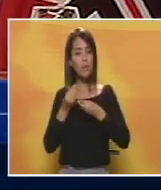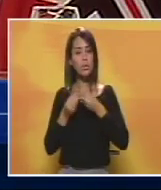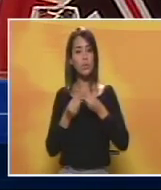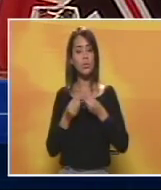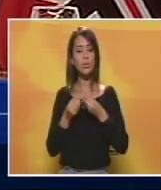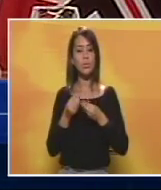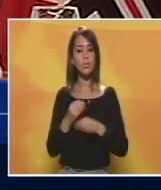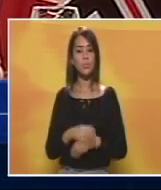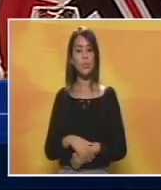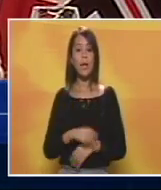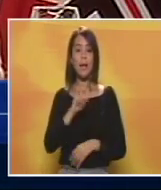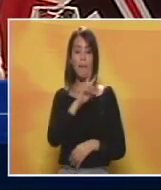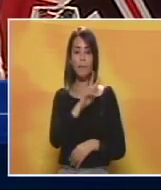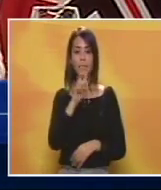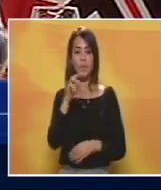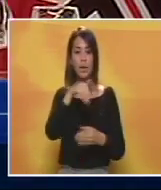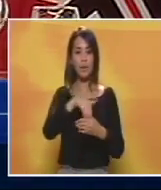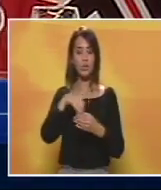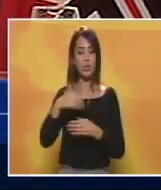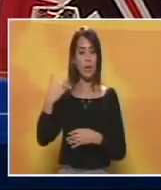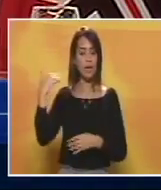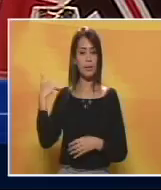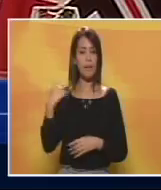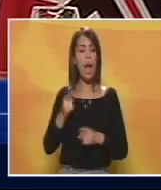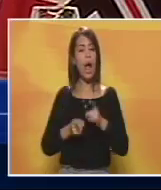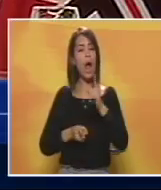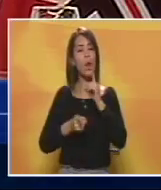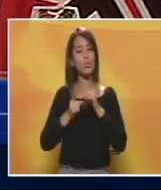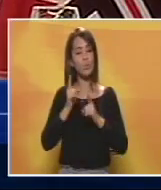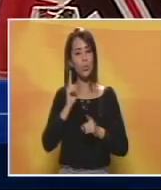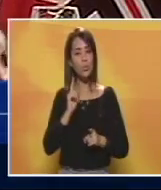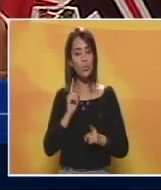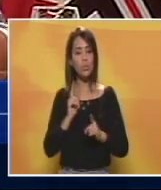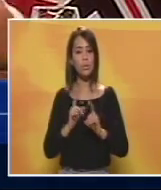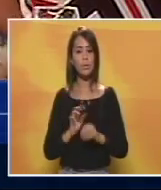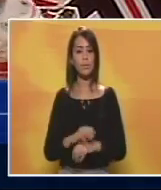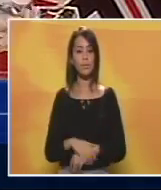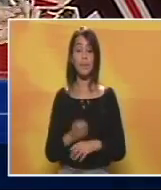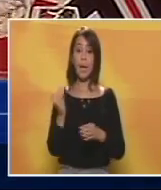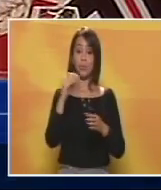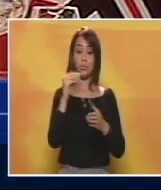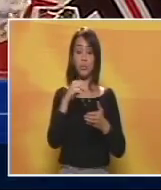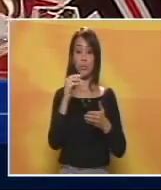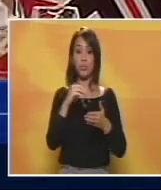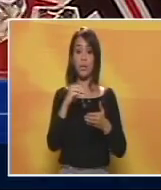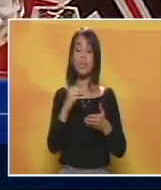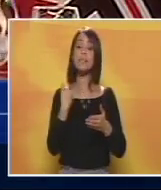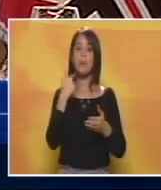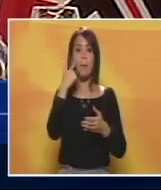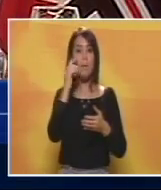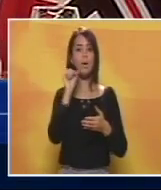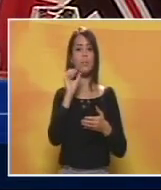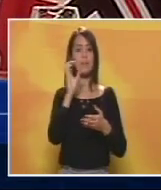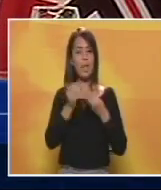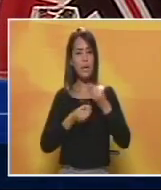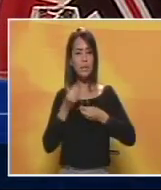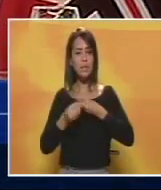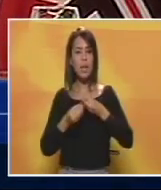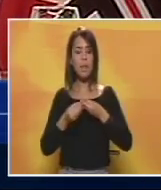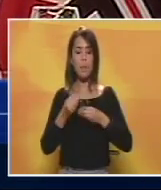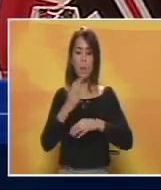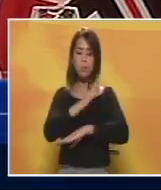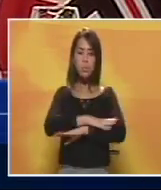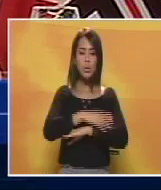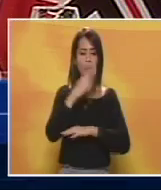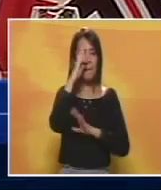en las 22 elecciones anteriores. Algunas de estas garantías que están acumuladas y que las vamos a seguir cumpliendo en